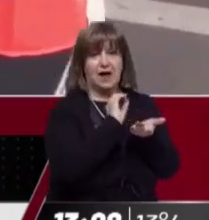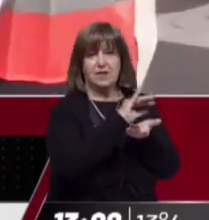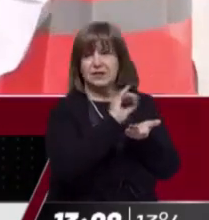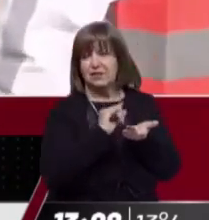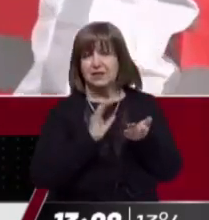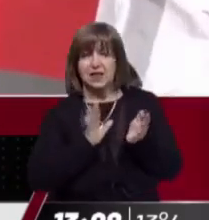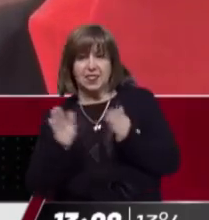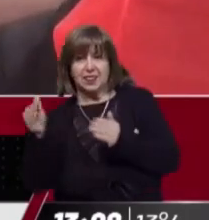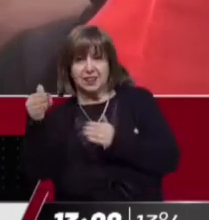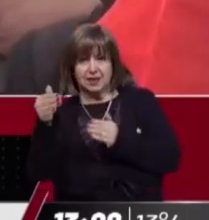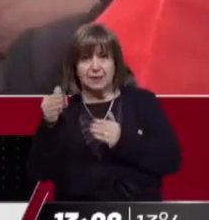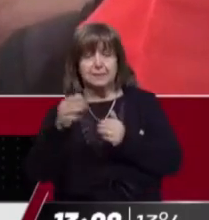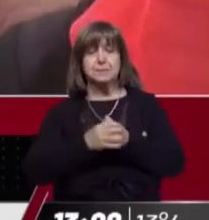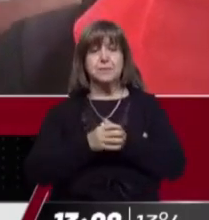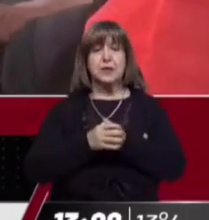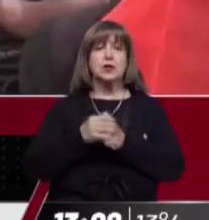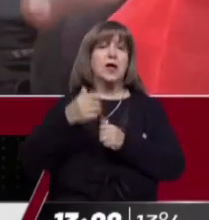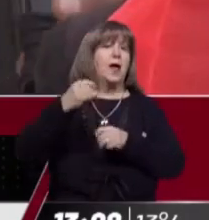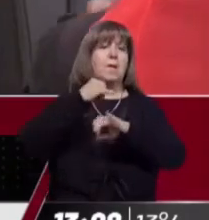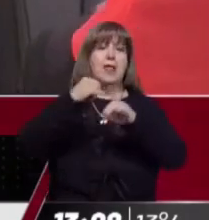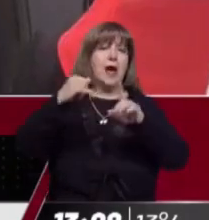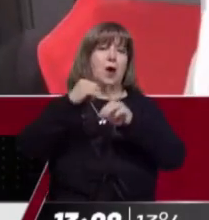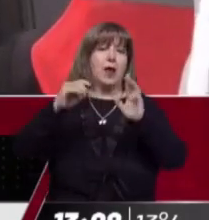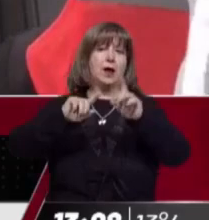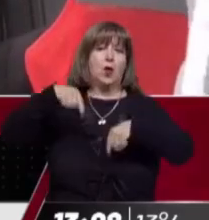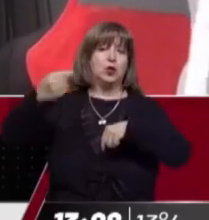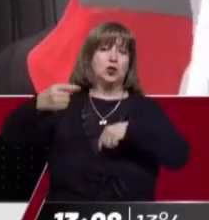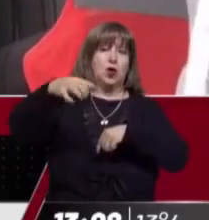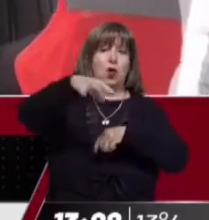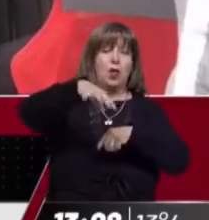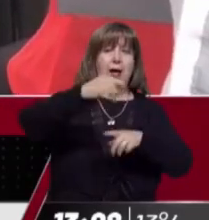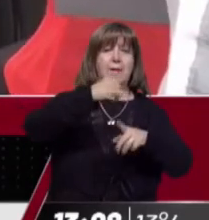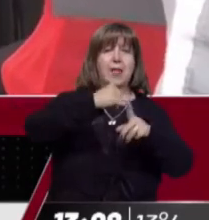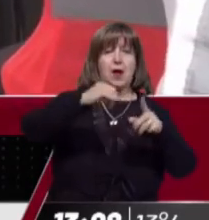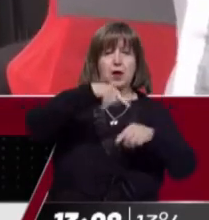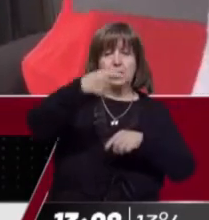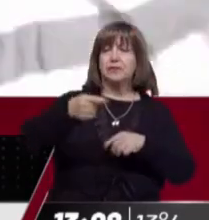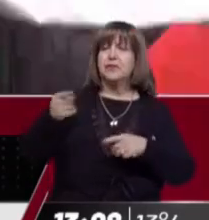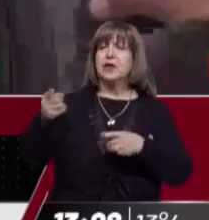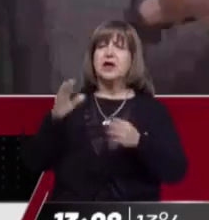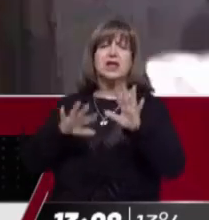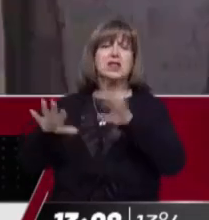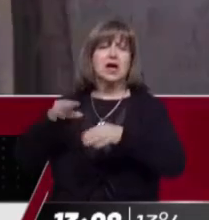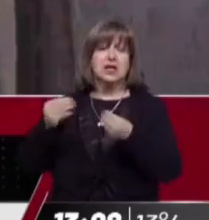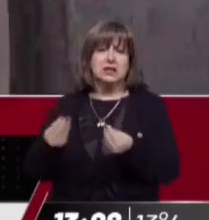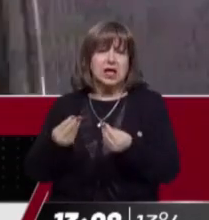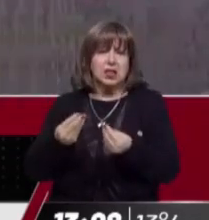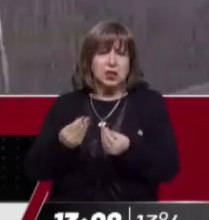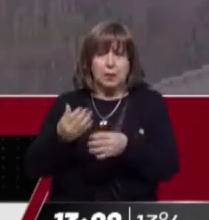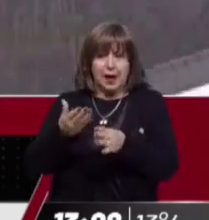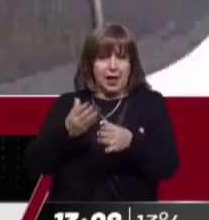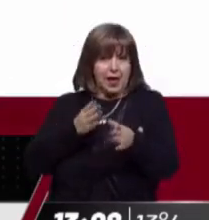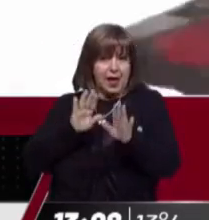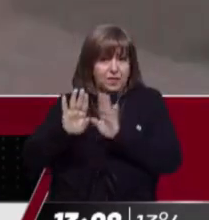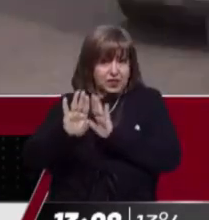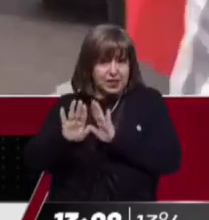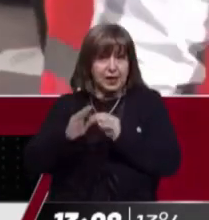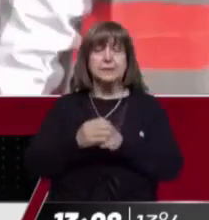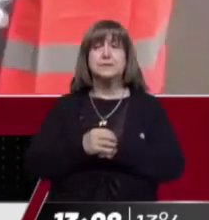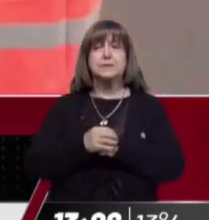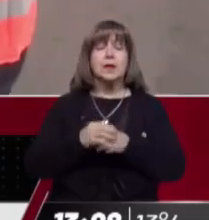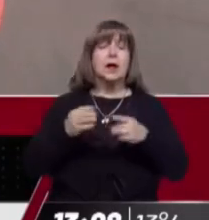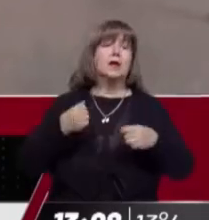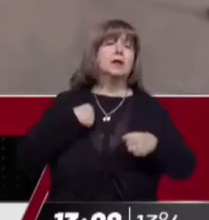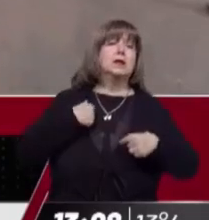salida le ven a la situación? Bien, estamos trabajando desde el año pasado con la Dirección General de Escuela. Si bien no va